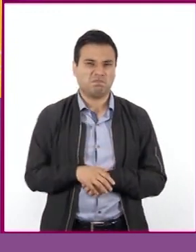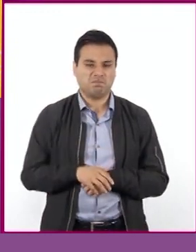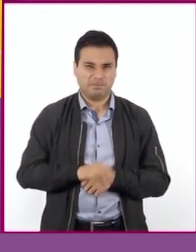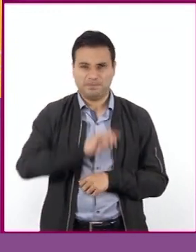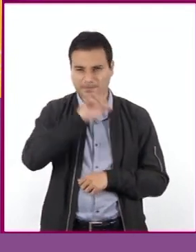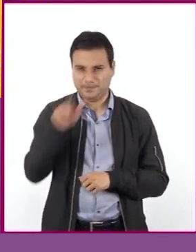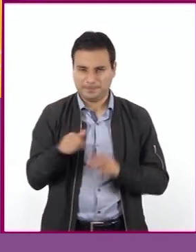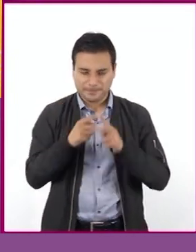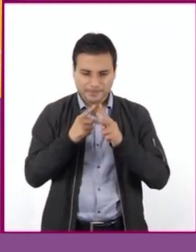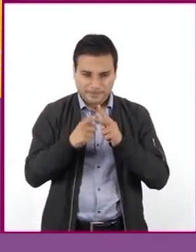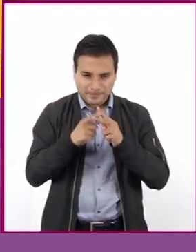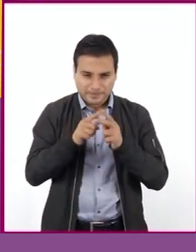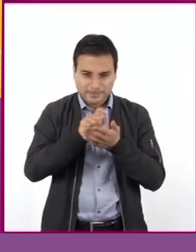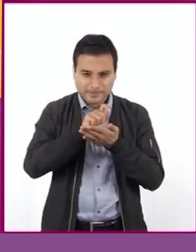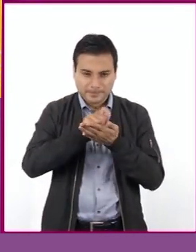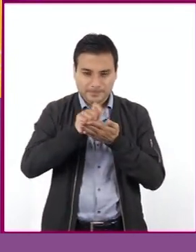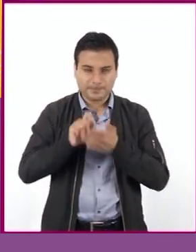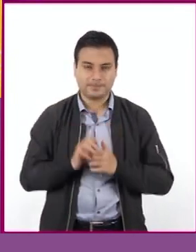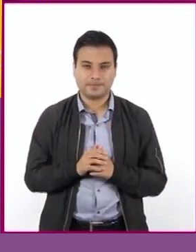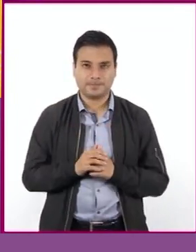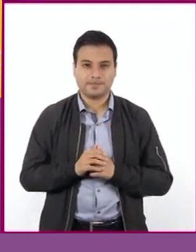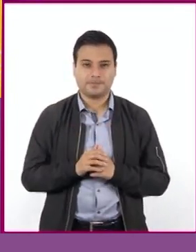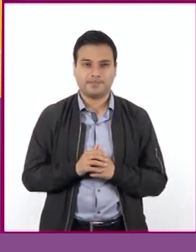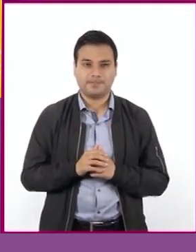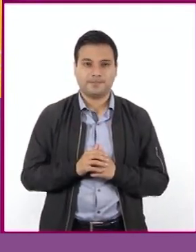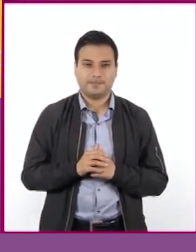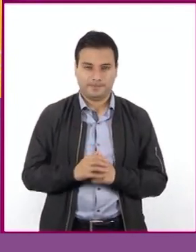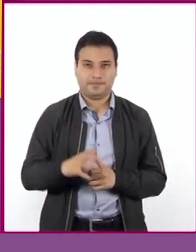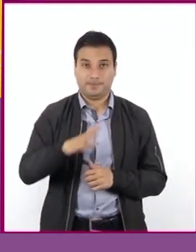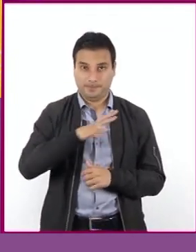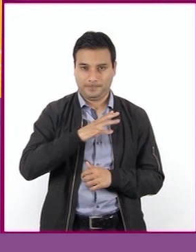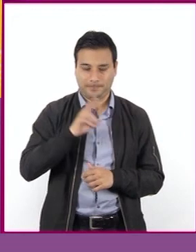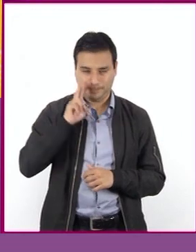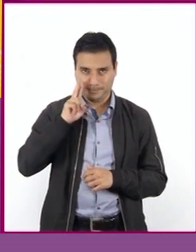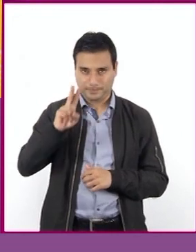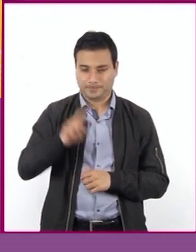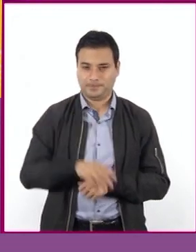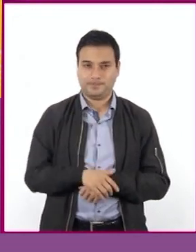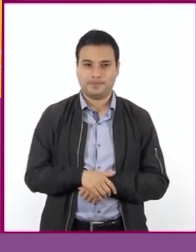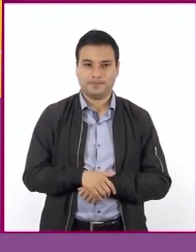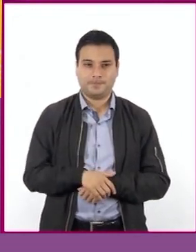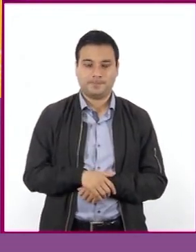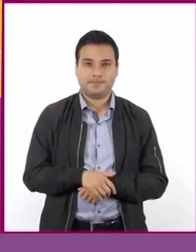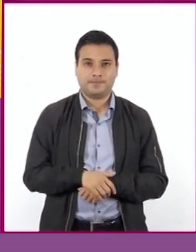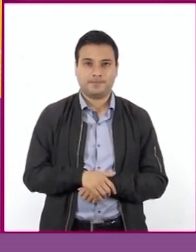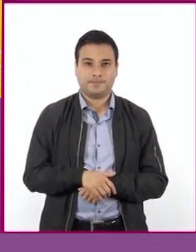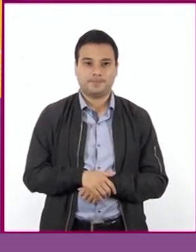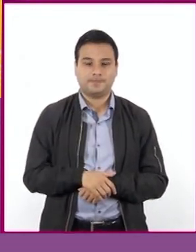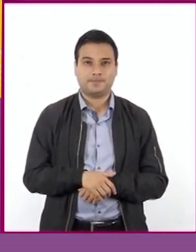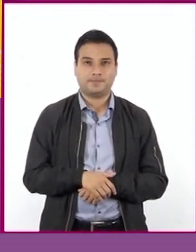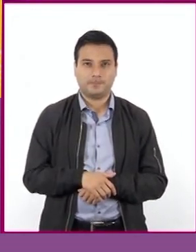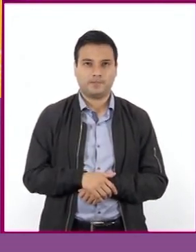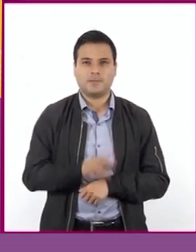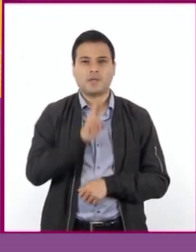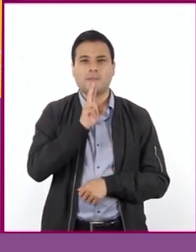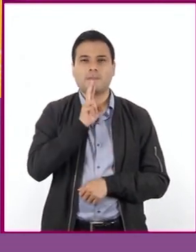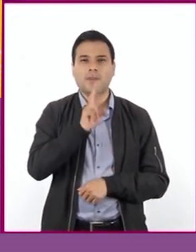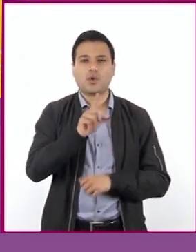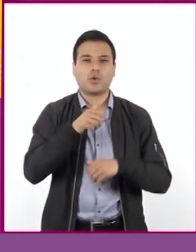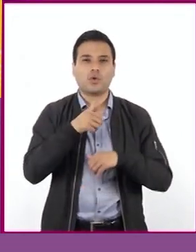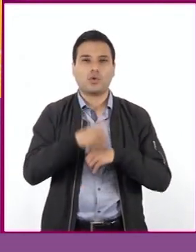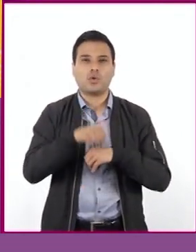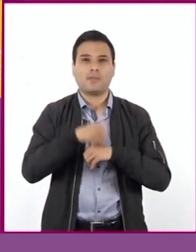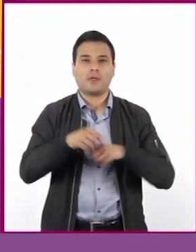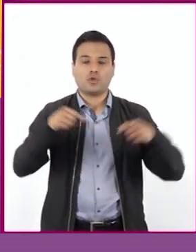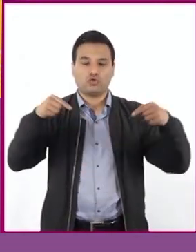la incógnita y debido a que tenemos coeficientes diferentes, llevaremos a cabo un producto cruzado, es